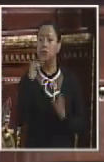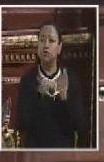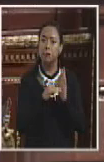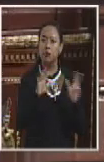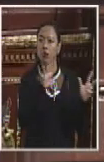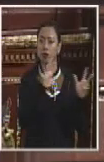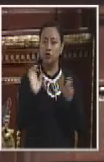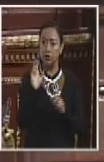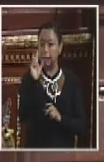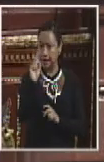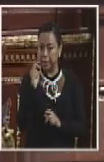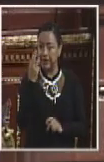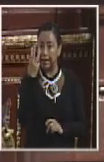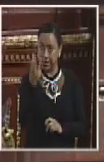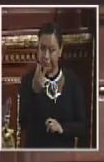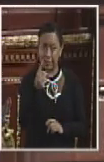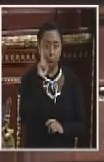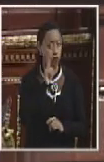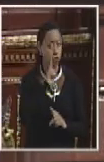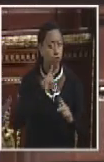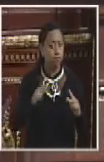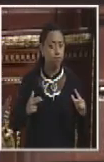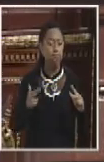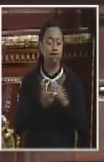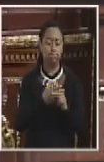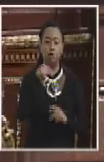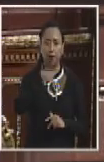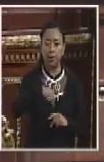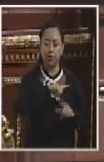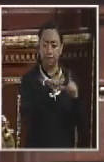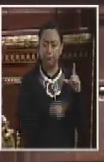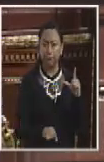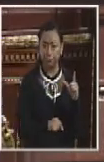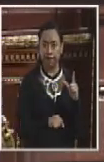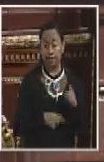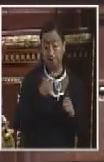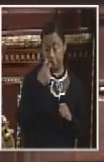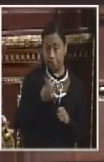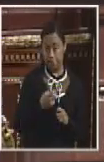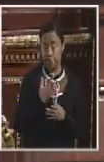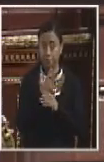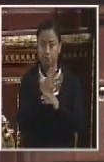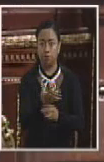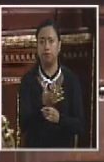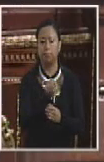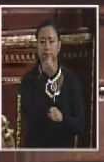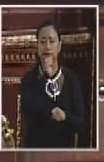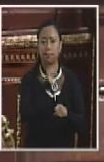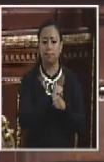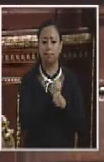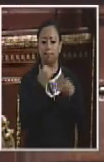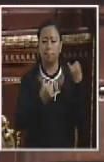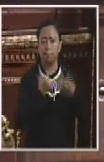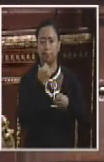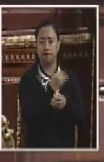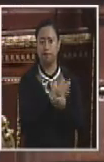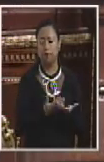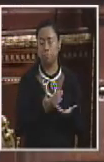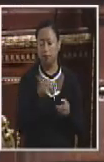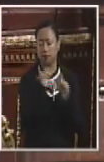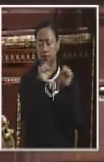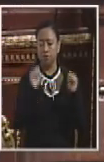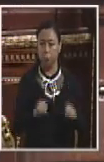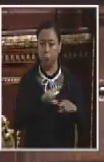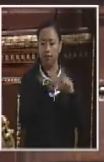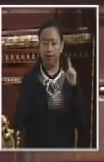2.833 mujeres han sido asesinadas en México, según cifras del Secretariado Ejecutivo del Sistema Nacional